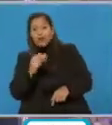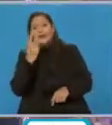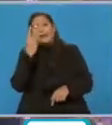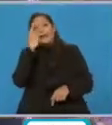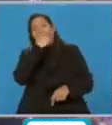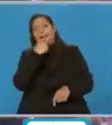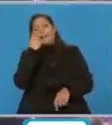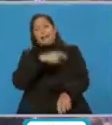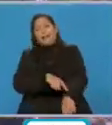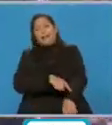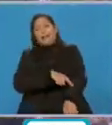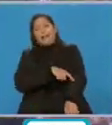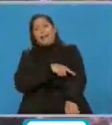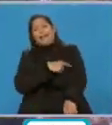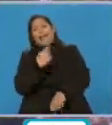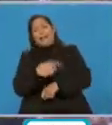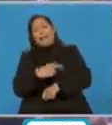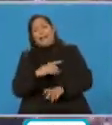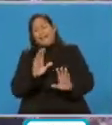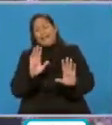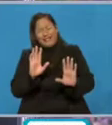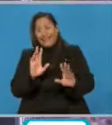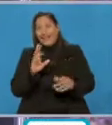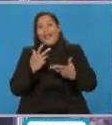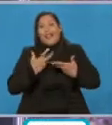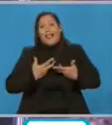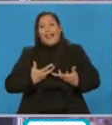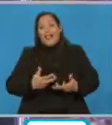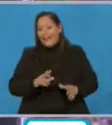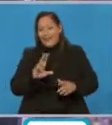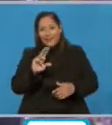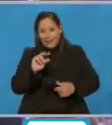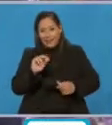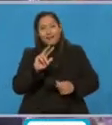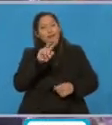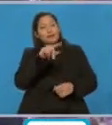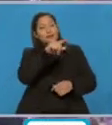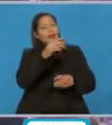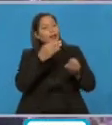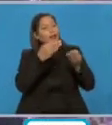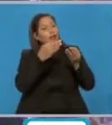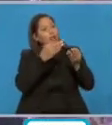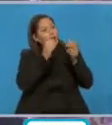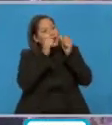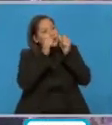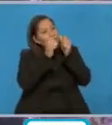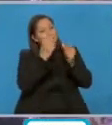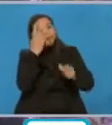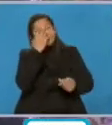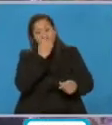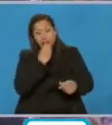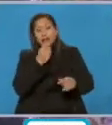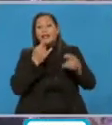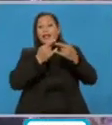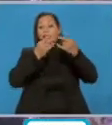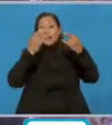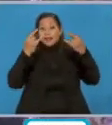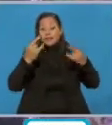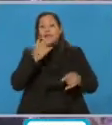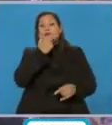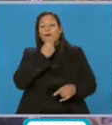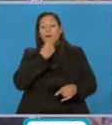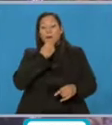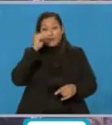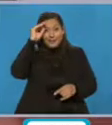espanten, o sea, no se espanten, sé que así. Sí. De verdad es súper entretenida. Es la historia de un